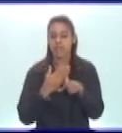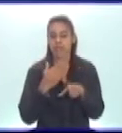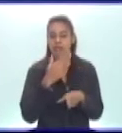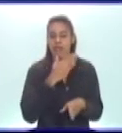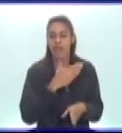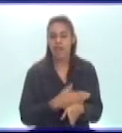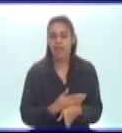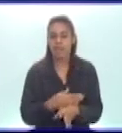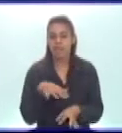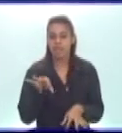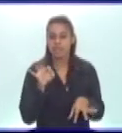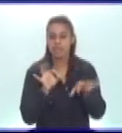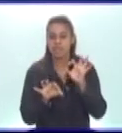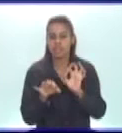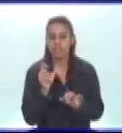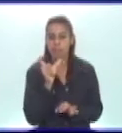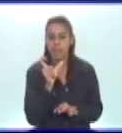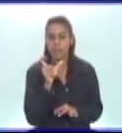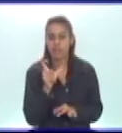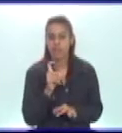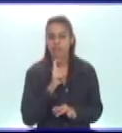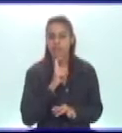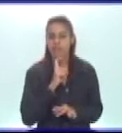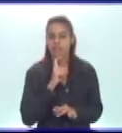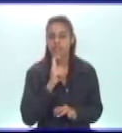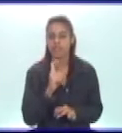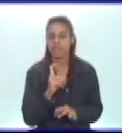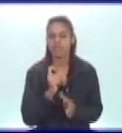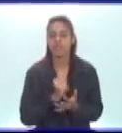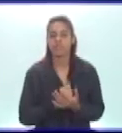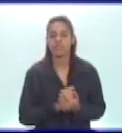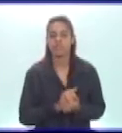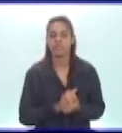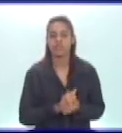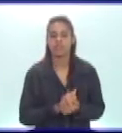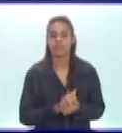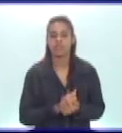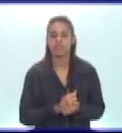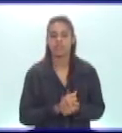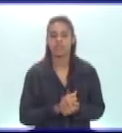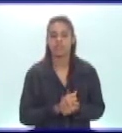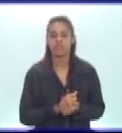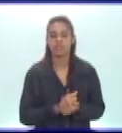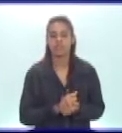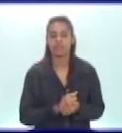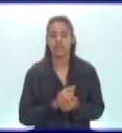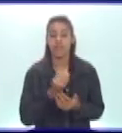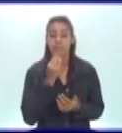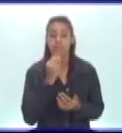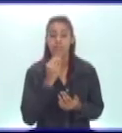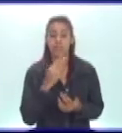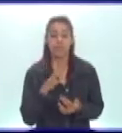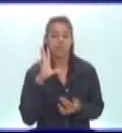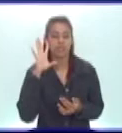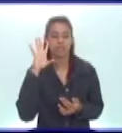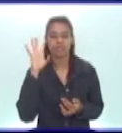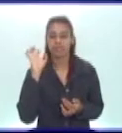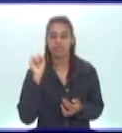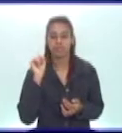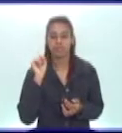y seleccionar las palabras en las que el niño tenga dificultad o que el niño no conozca.